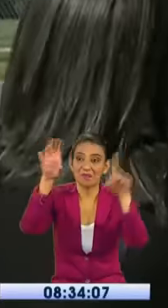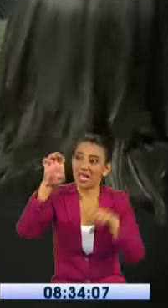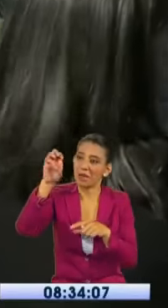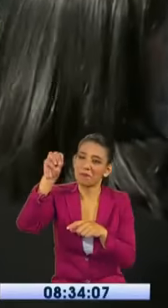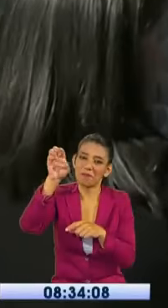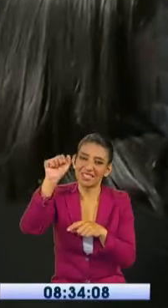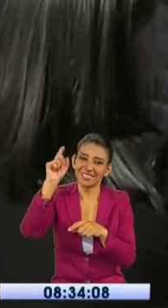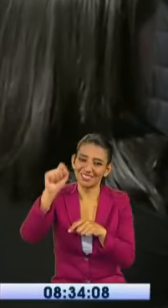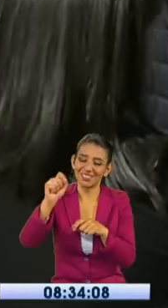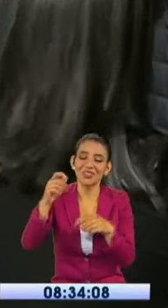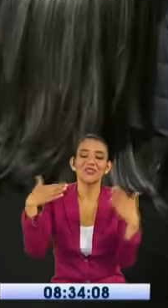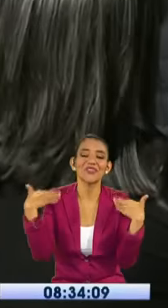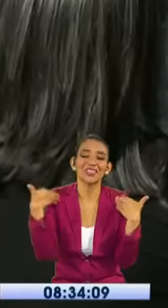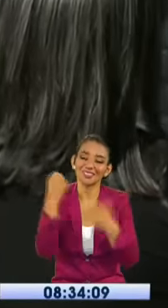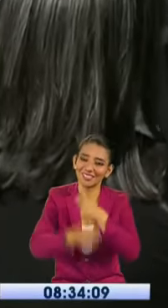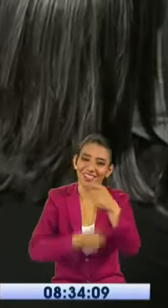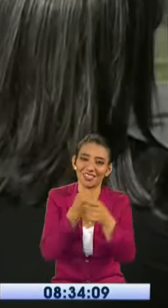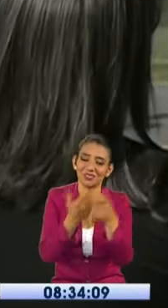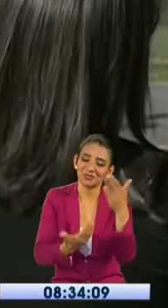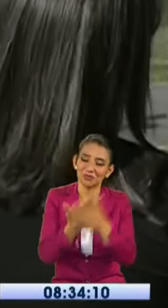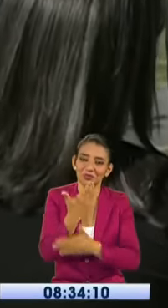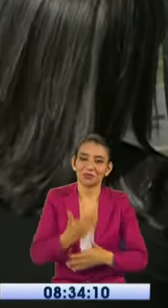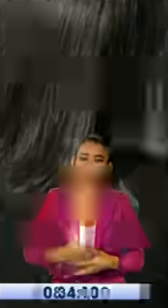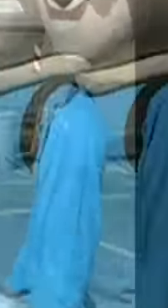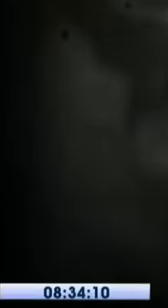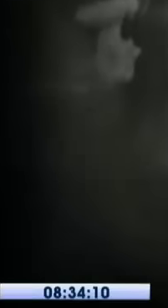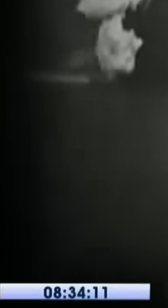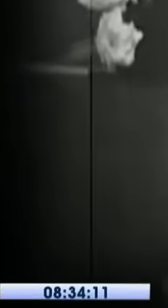En Quito, informó Andrea Valareso.